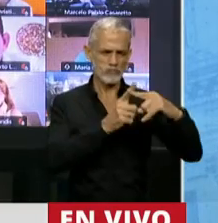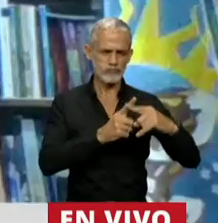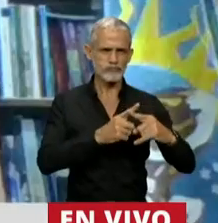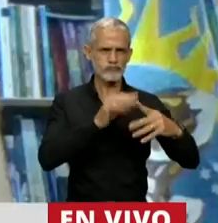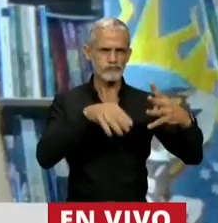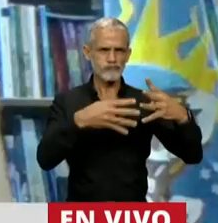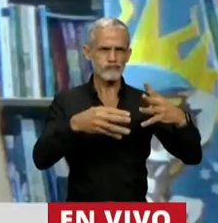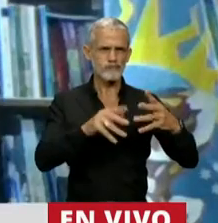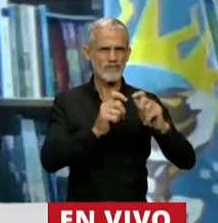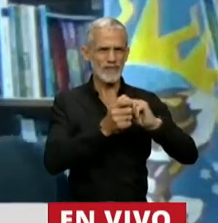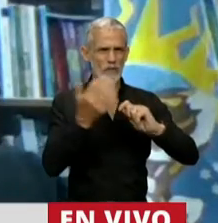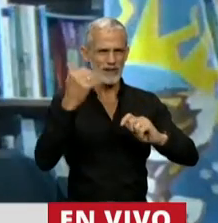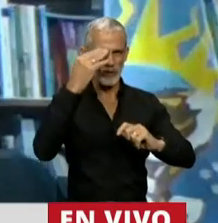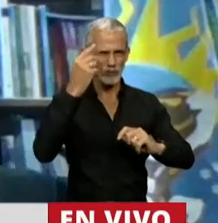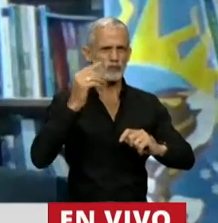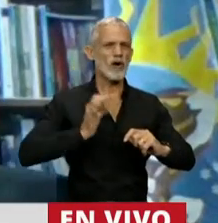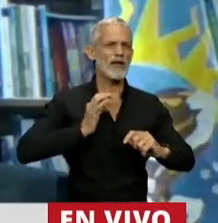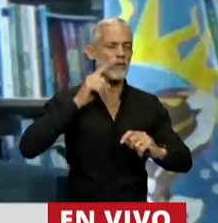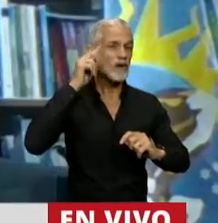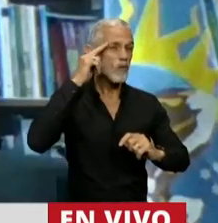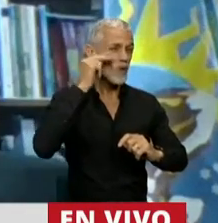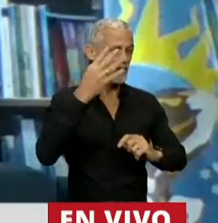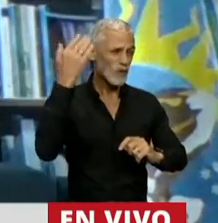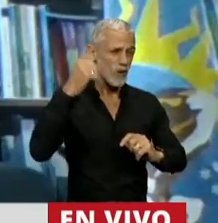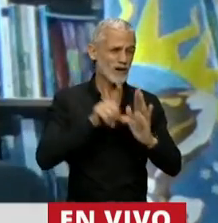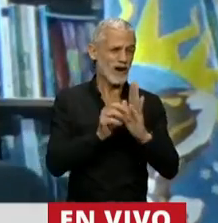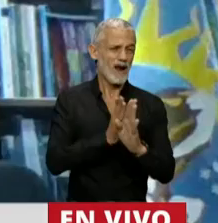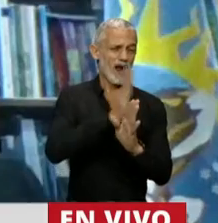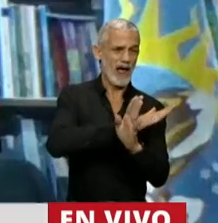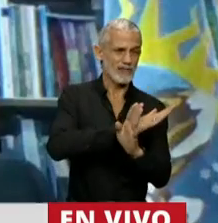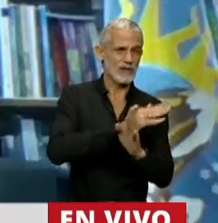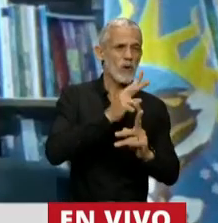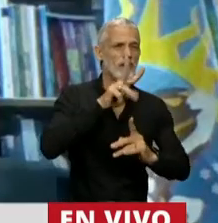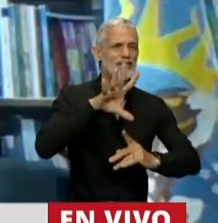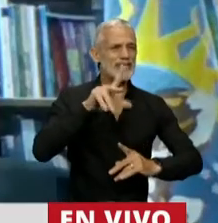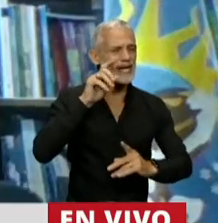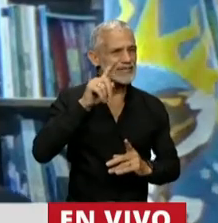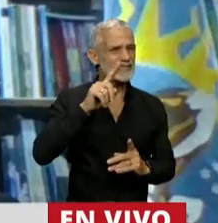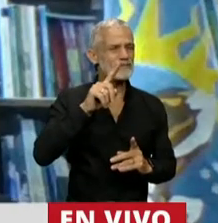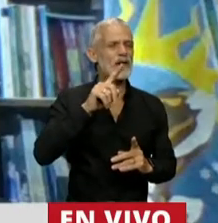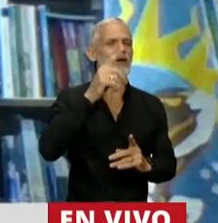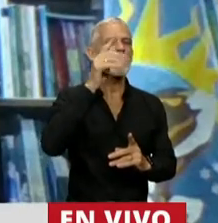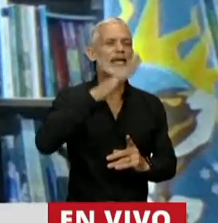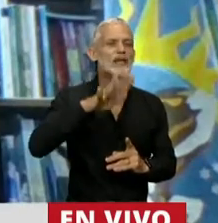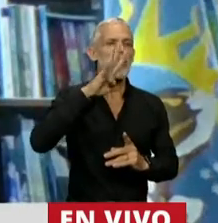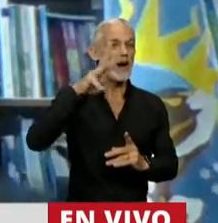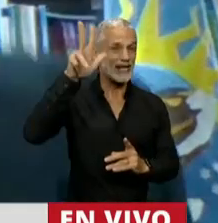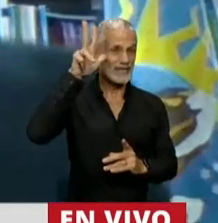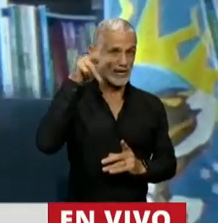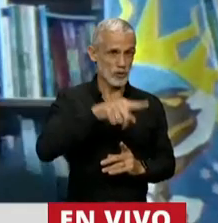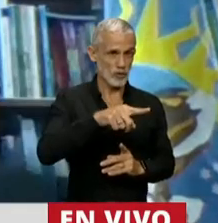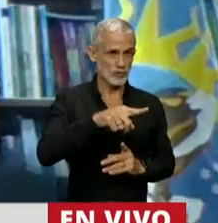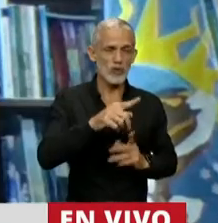reforma del año 94, teniendo en cuenta que veníamos de una ley vigente, la 23.548,